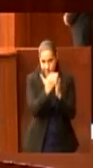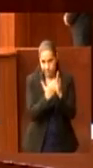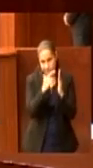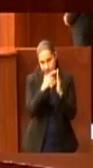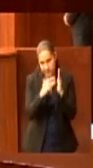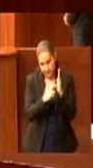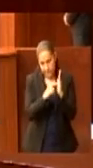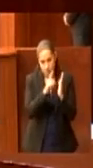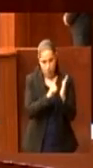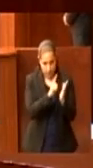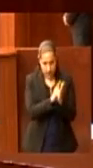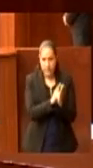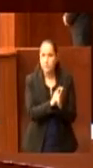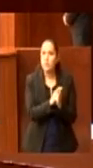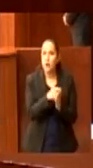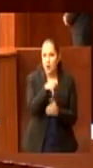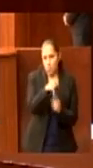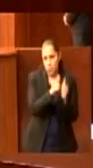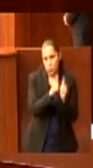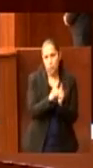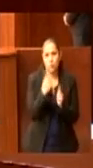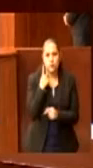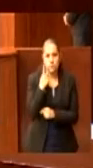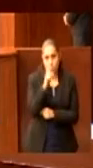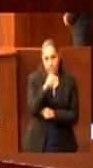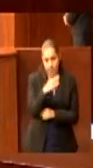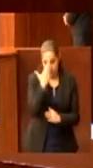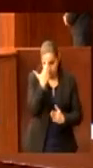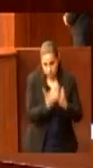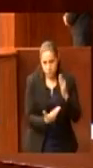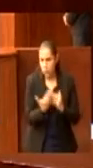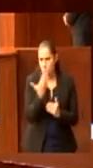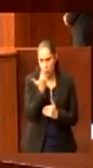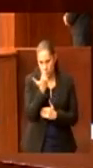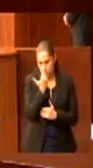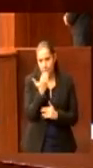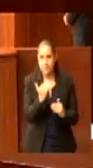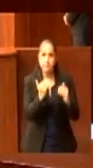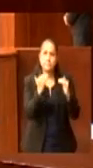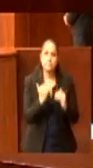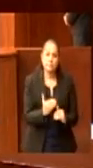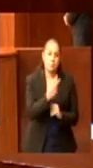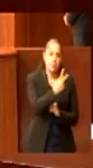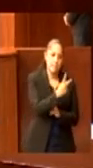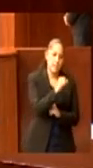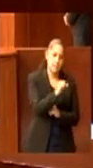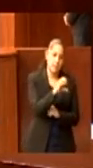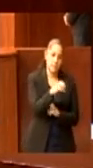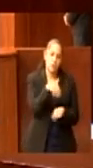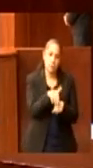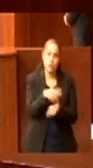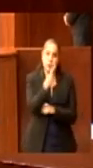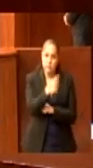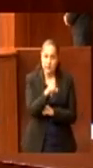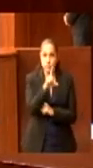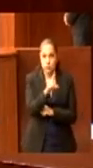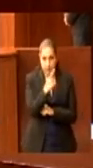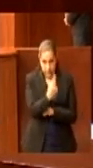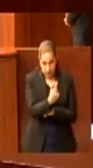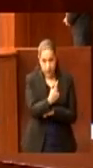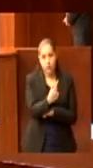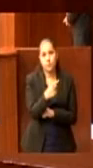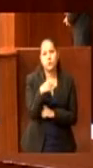atribuye al partido acción nacional en el de órgano central 171 se determina la